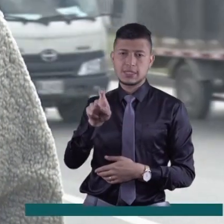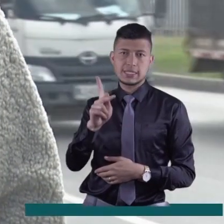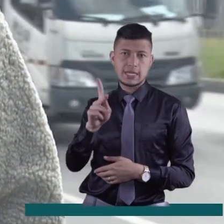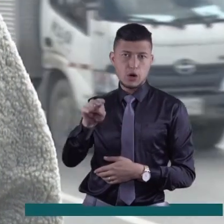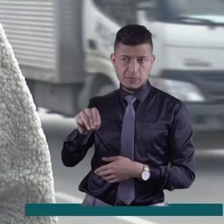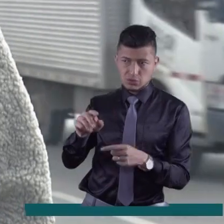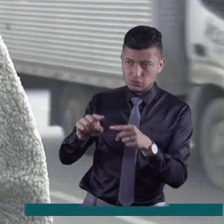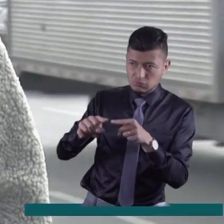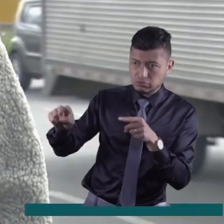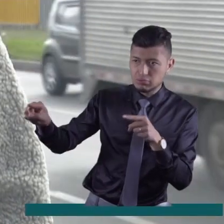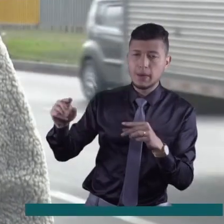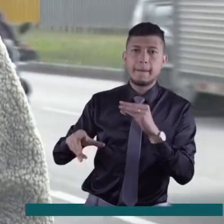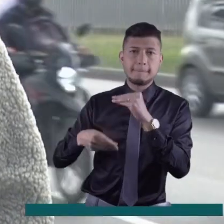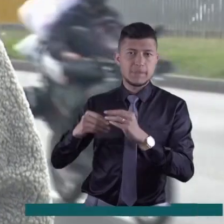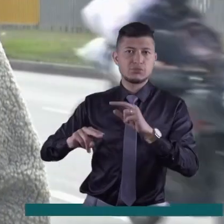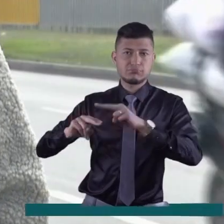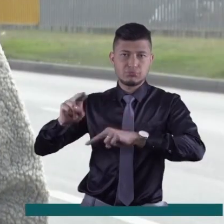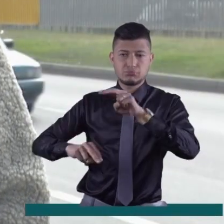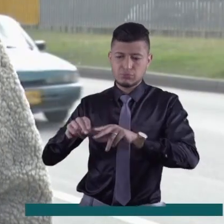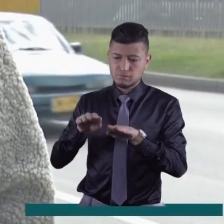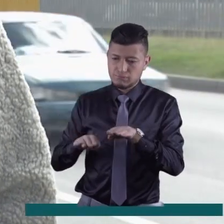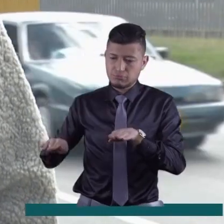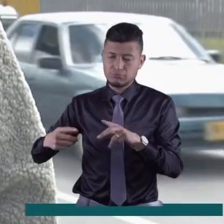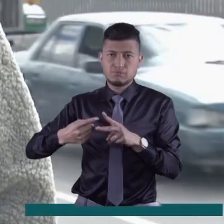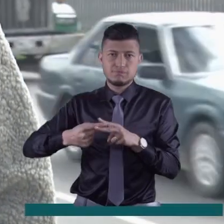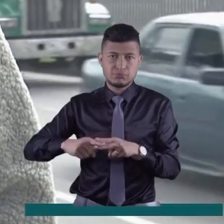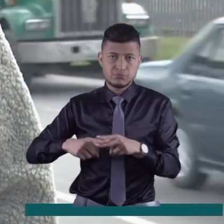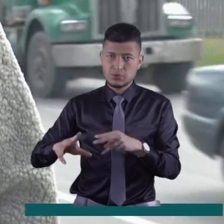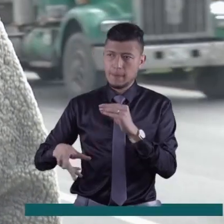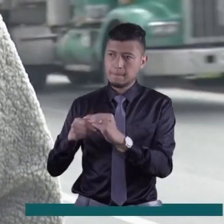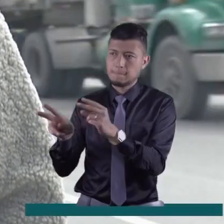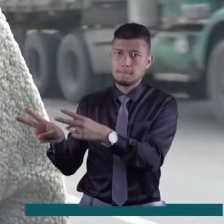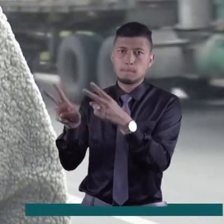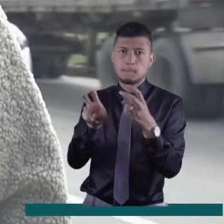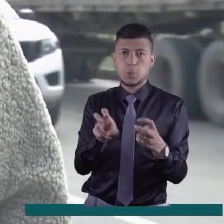kilómetros y además la construcción del patio taller y tres